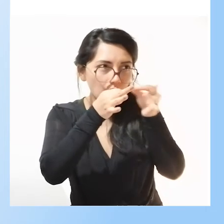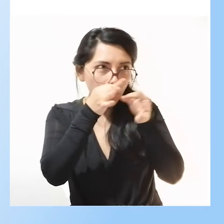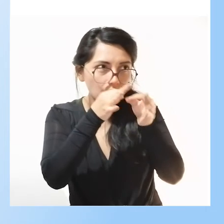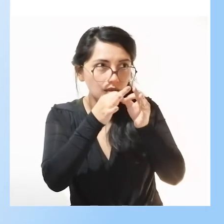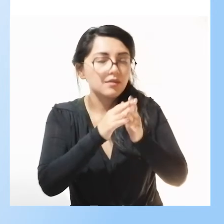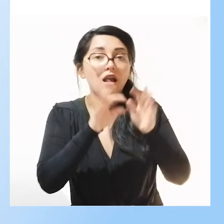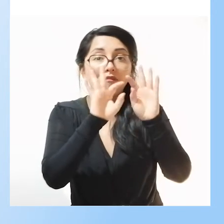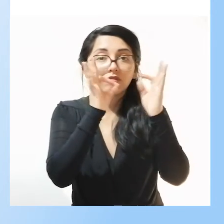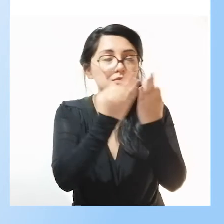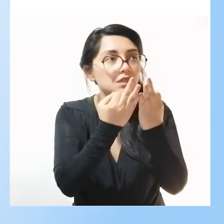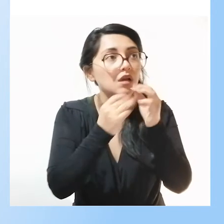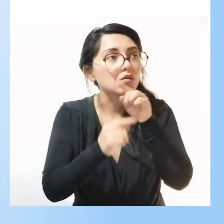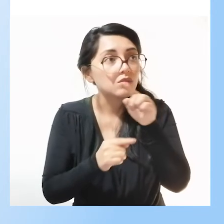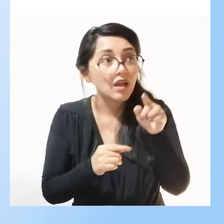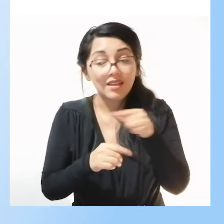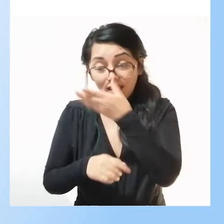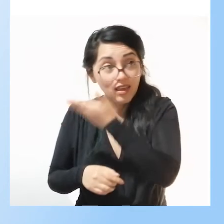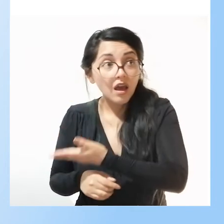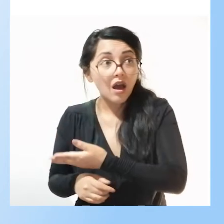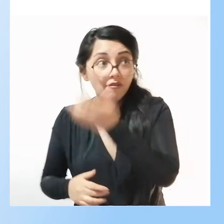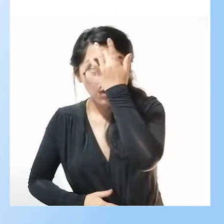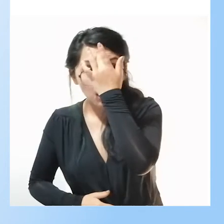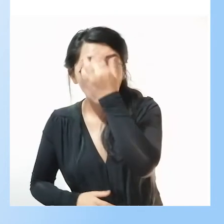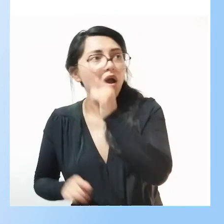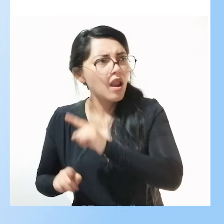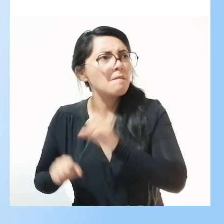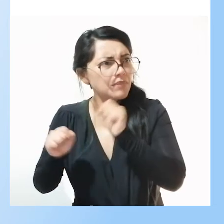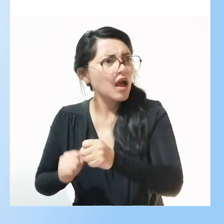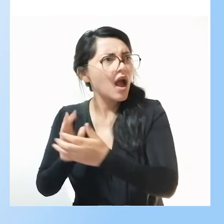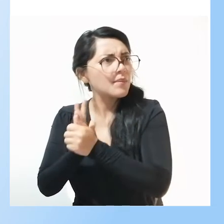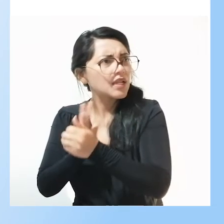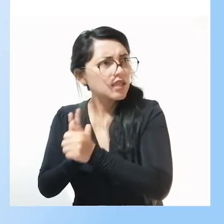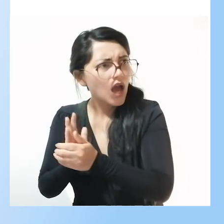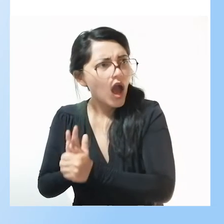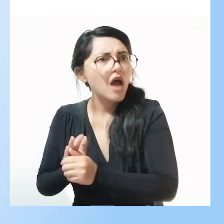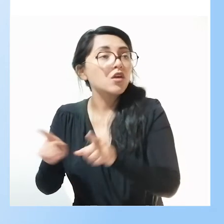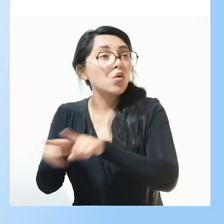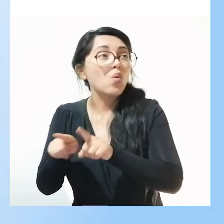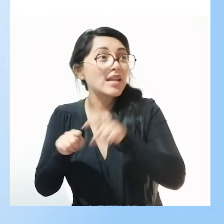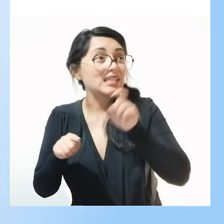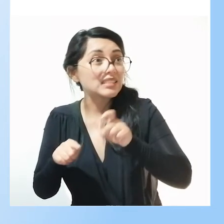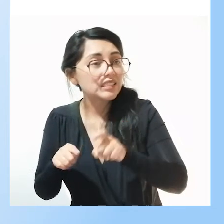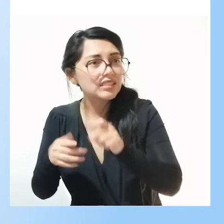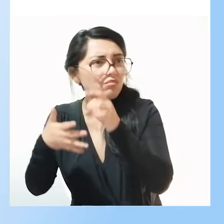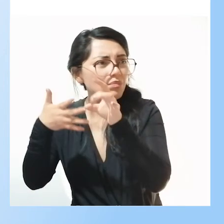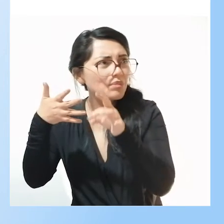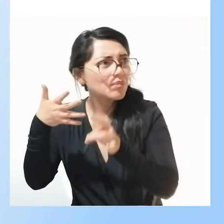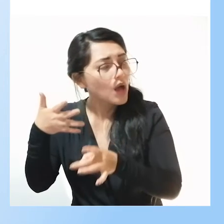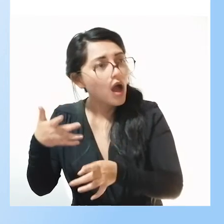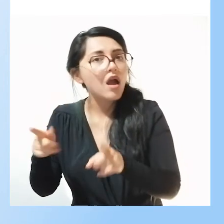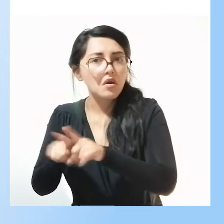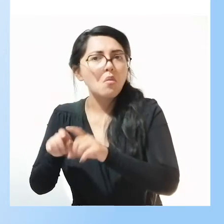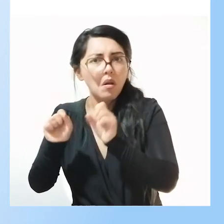o niña que tiene una enfermedad o un problema de salud tiene capacidades, tiene necesidades, pero también